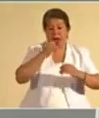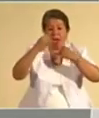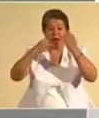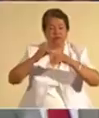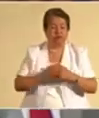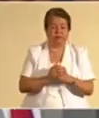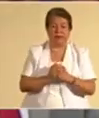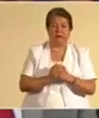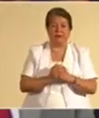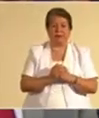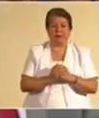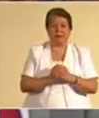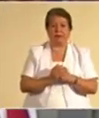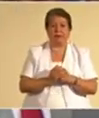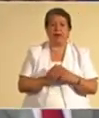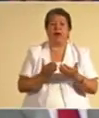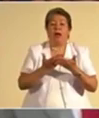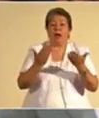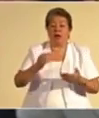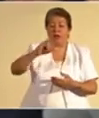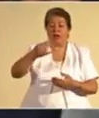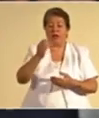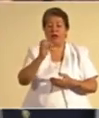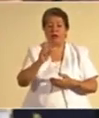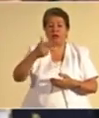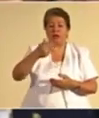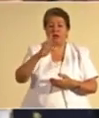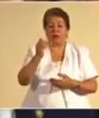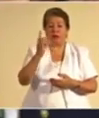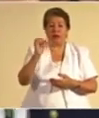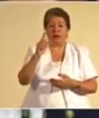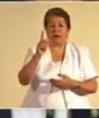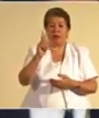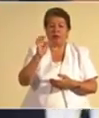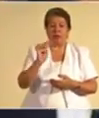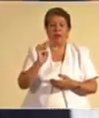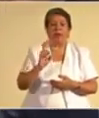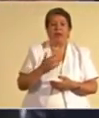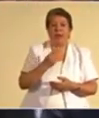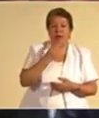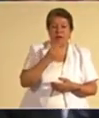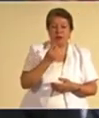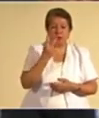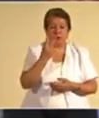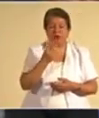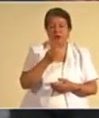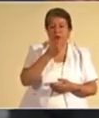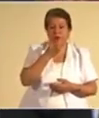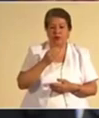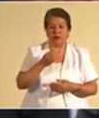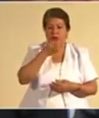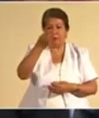gracias. Le pedimos ahora al candidato José Guadalupe Hernández Suárez haga uso de sus 2 minutos para el mensaje inicial. Adelante, por